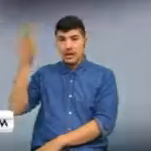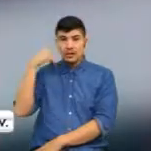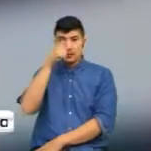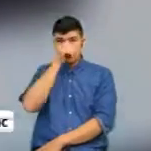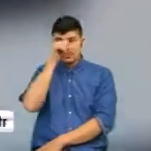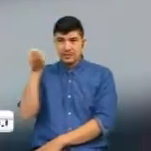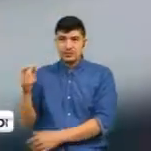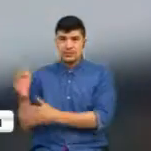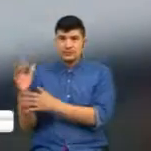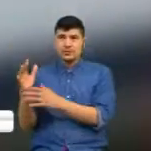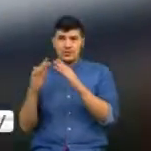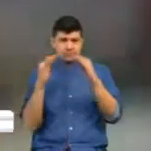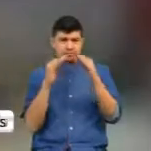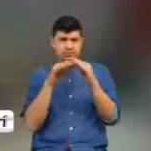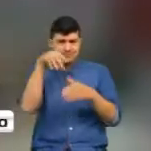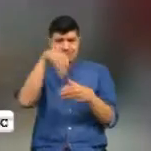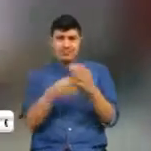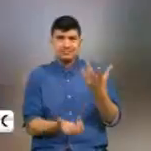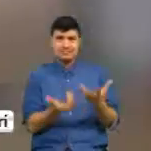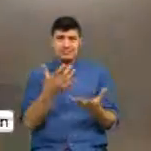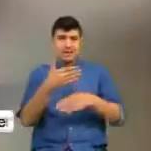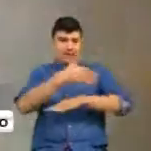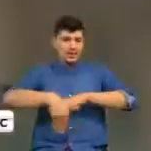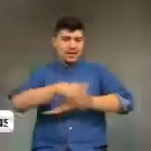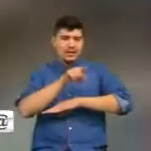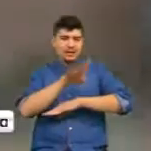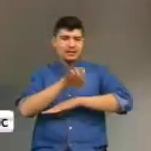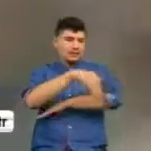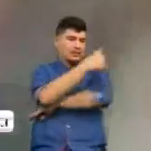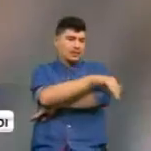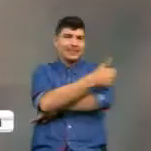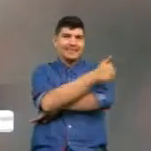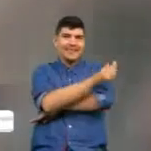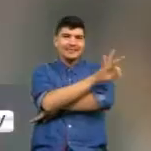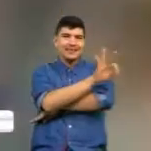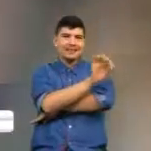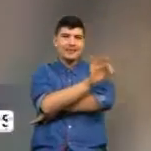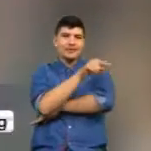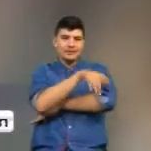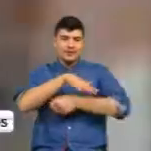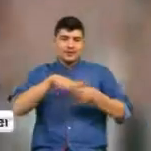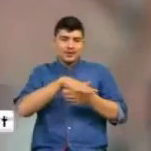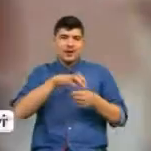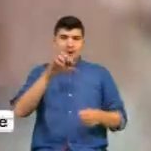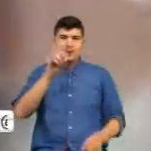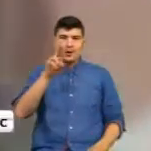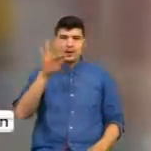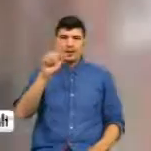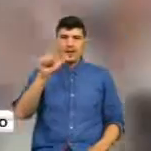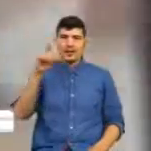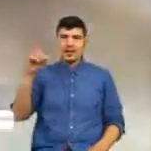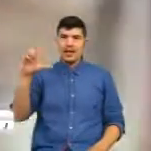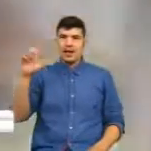presentó un incendio estructural en una casa ubicada en la carrera 19, número 1038, sector Portal de la Cruz de San Gil.